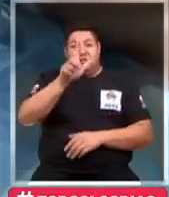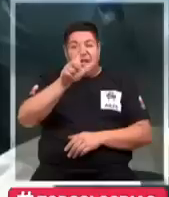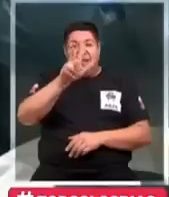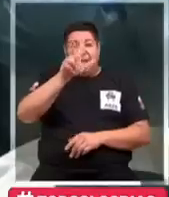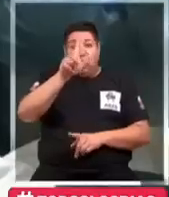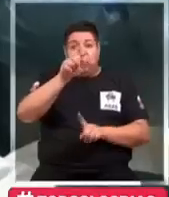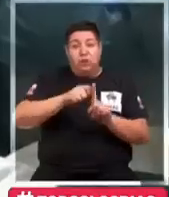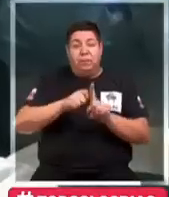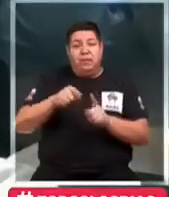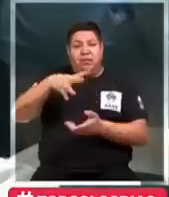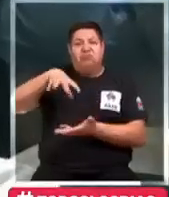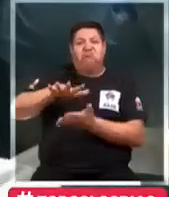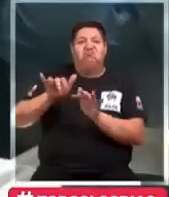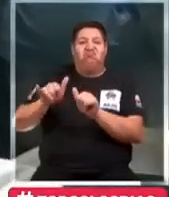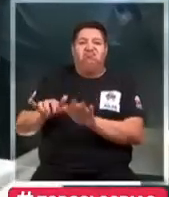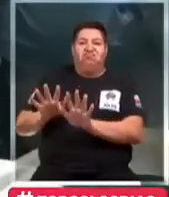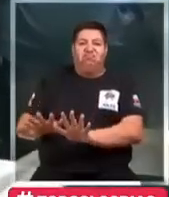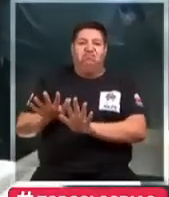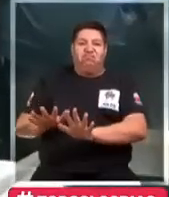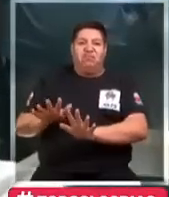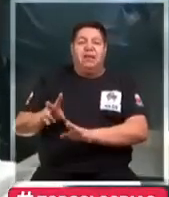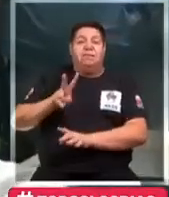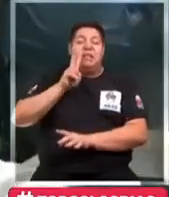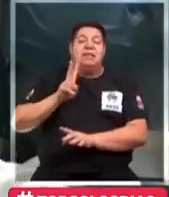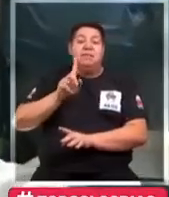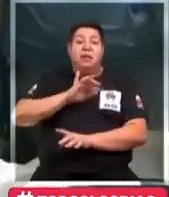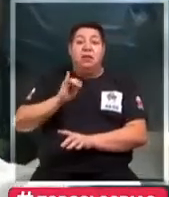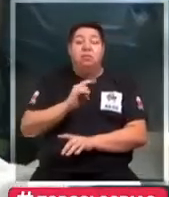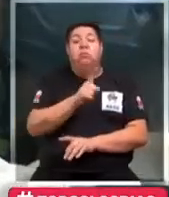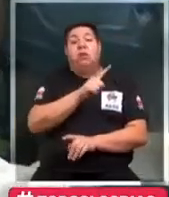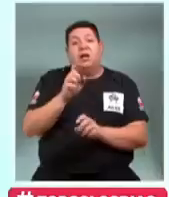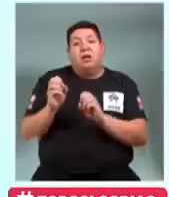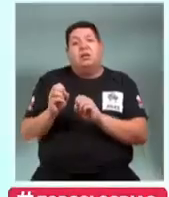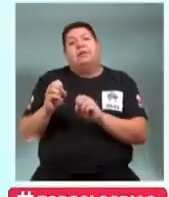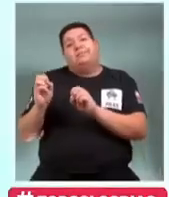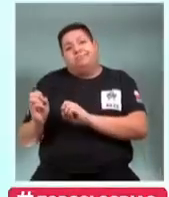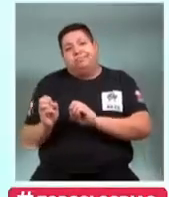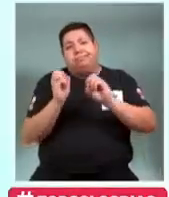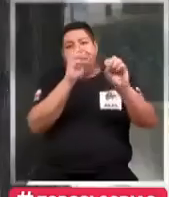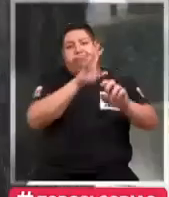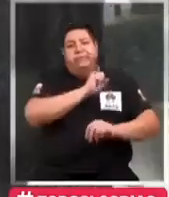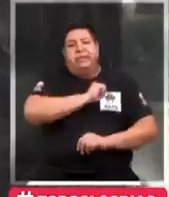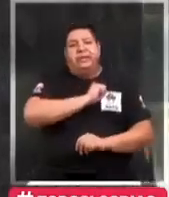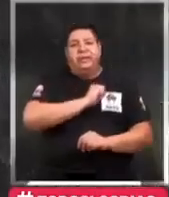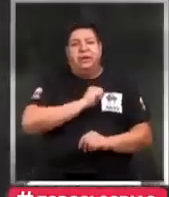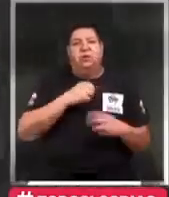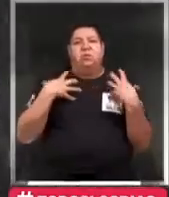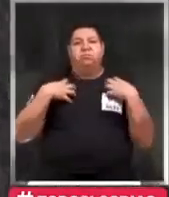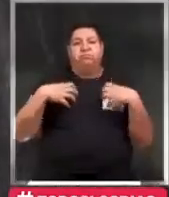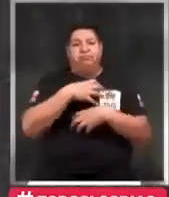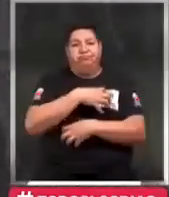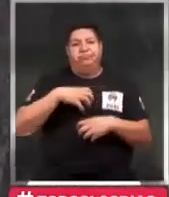en Valdivia, hasta que llegó el traslado de Valdivia a Santiago para el trasplante.